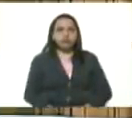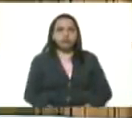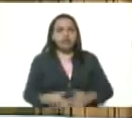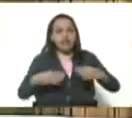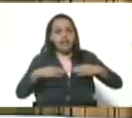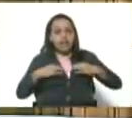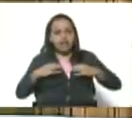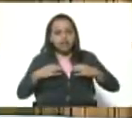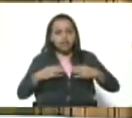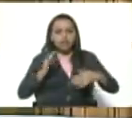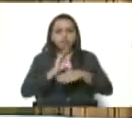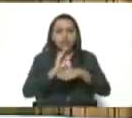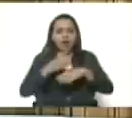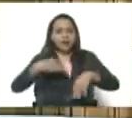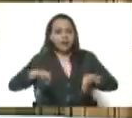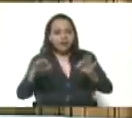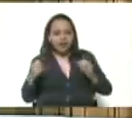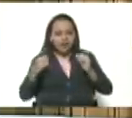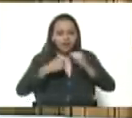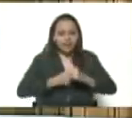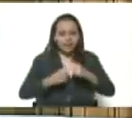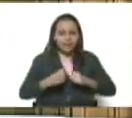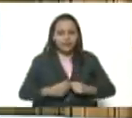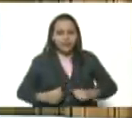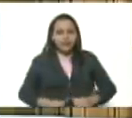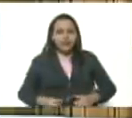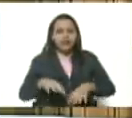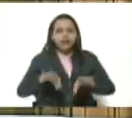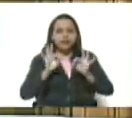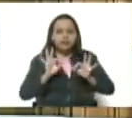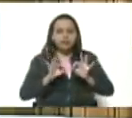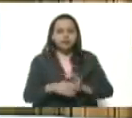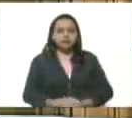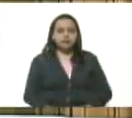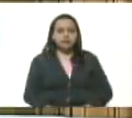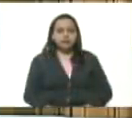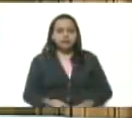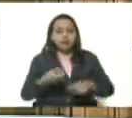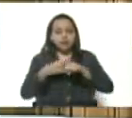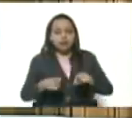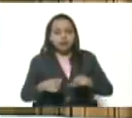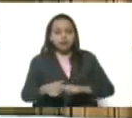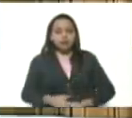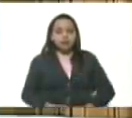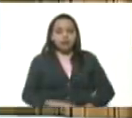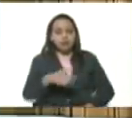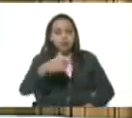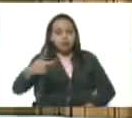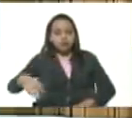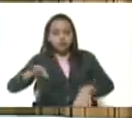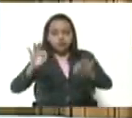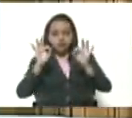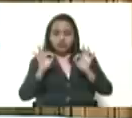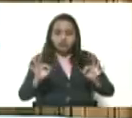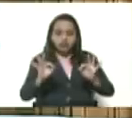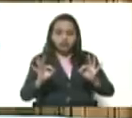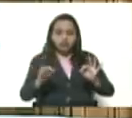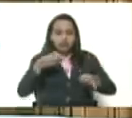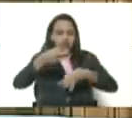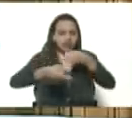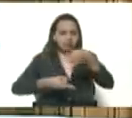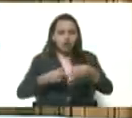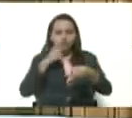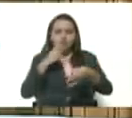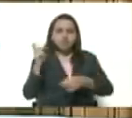Equipos de protección especial, batas especiales, etcétera, etcétera. Sin embargo, los especialistas apuntaron que no